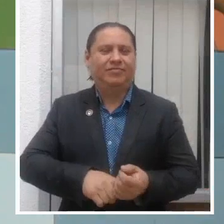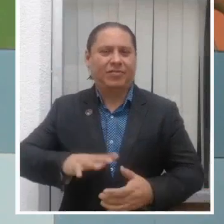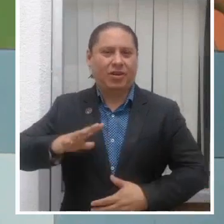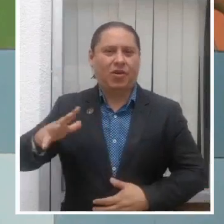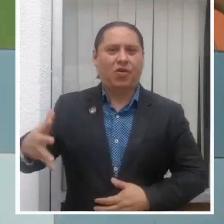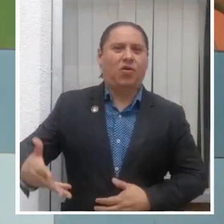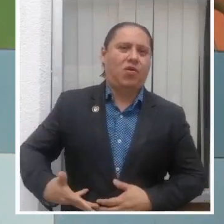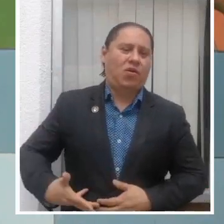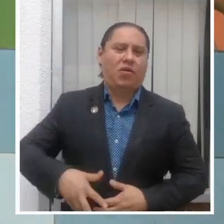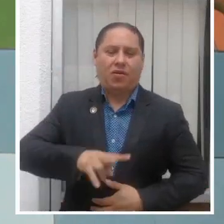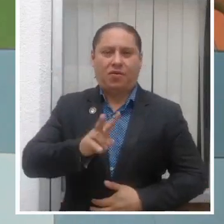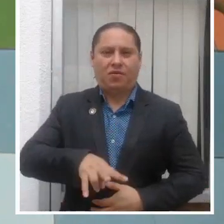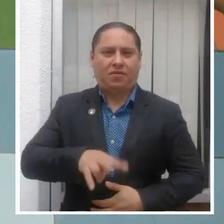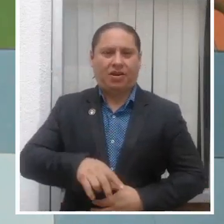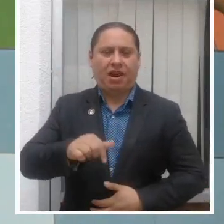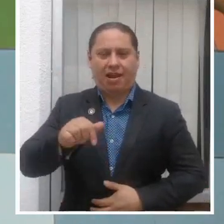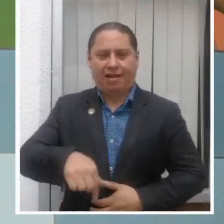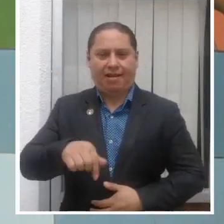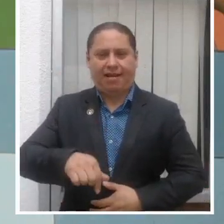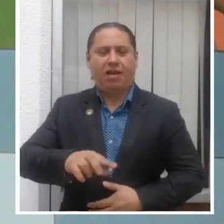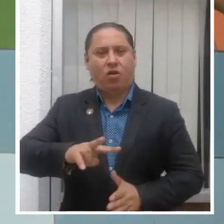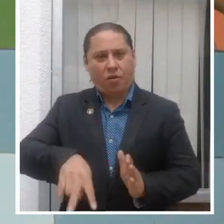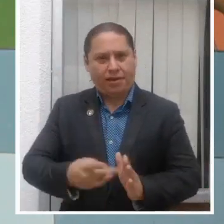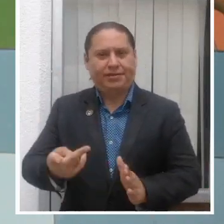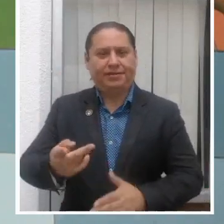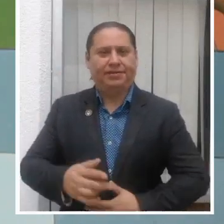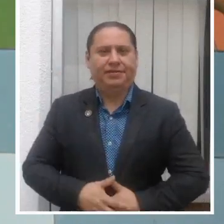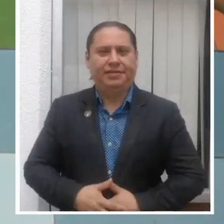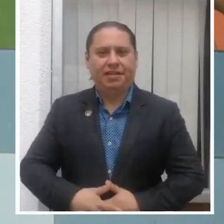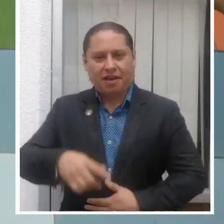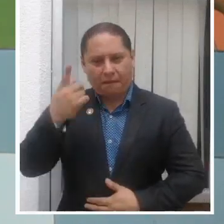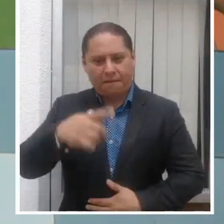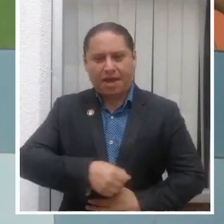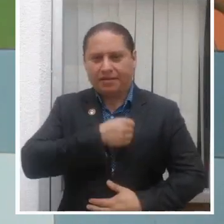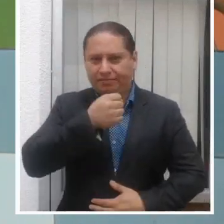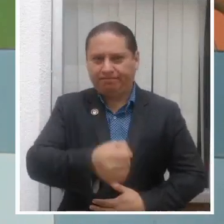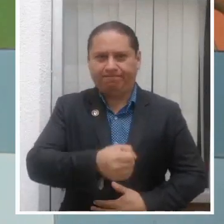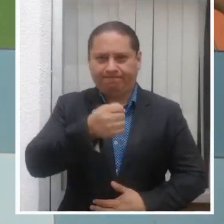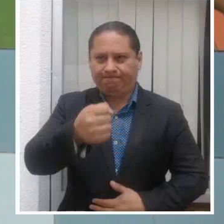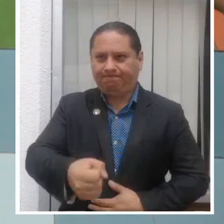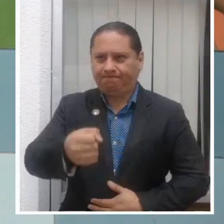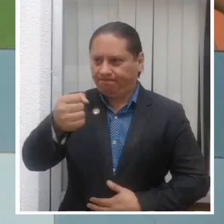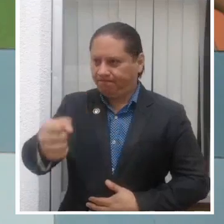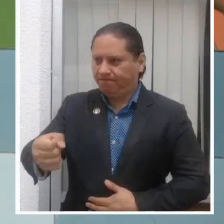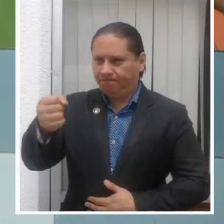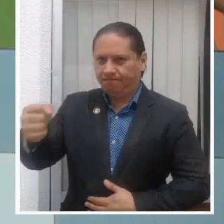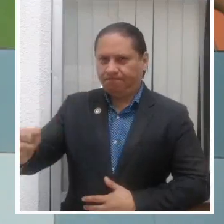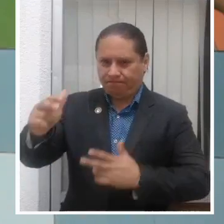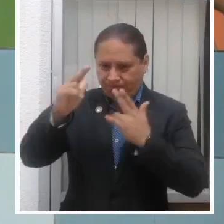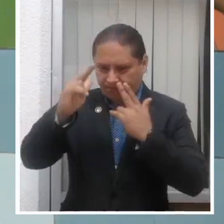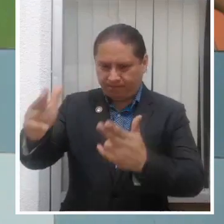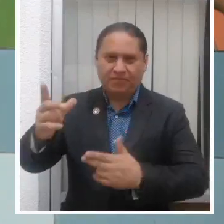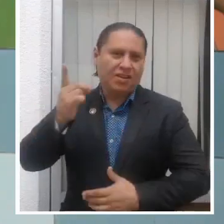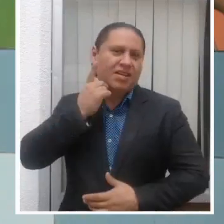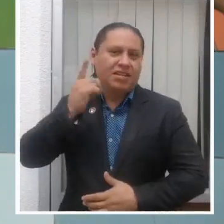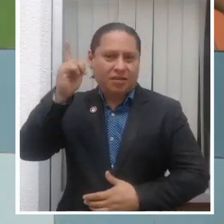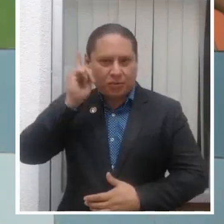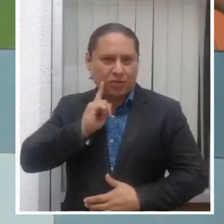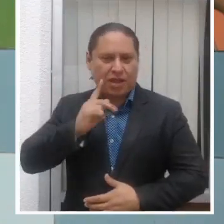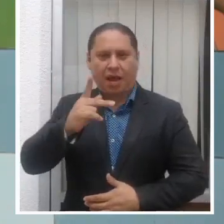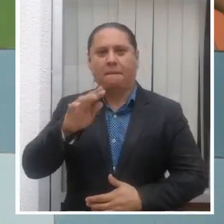orgullo nuevamente estar aquí para saludar en este homenaje a la diputada